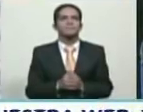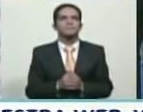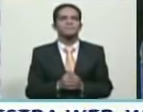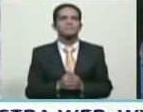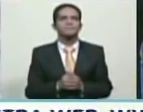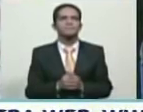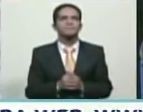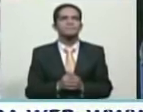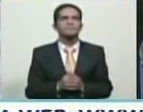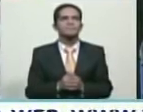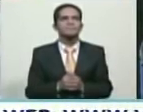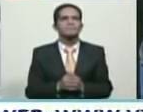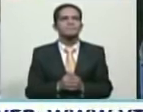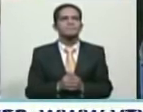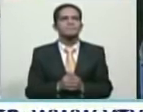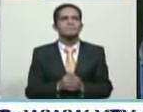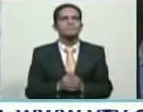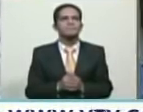Former chairman,